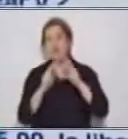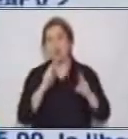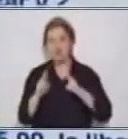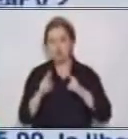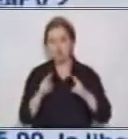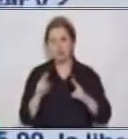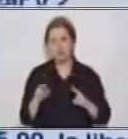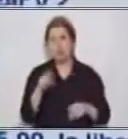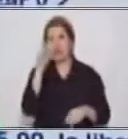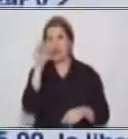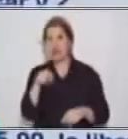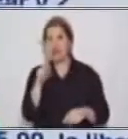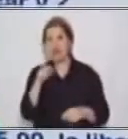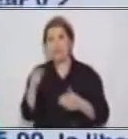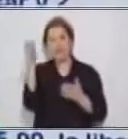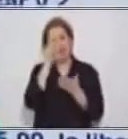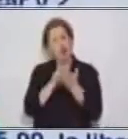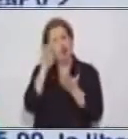Debe cobrar